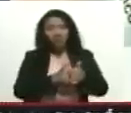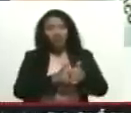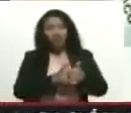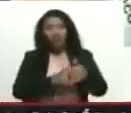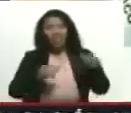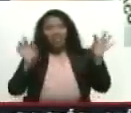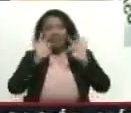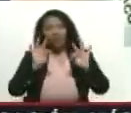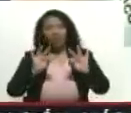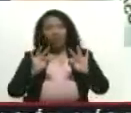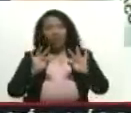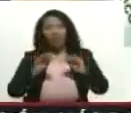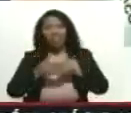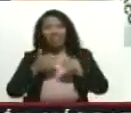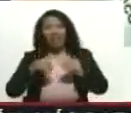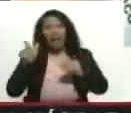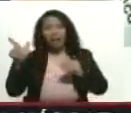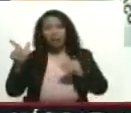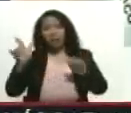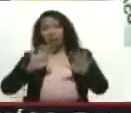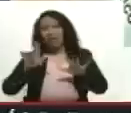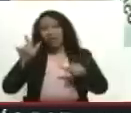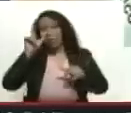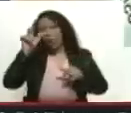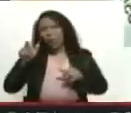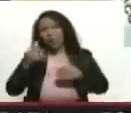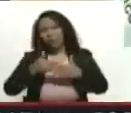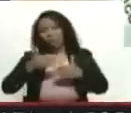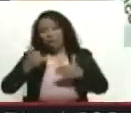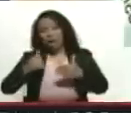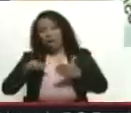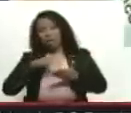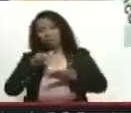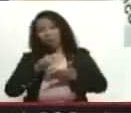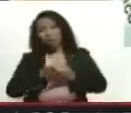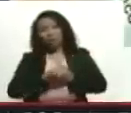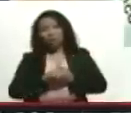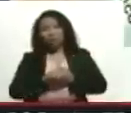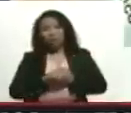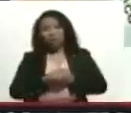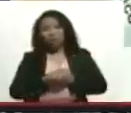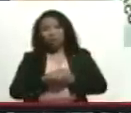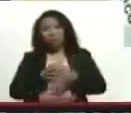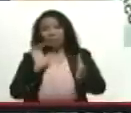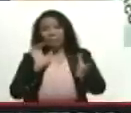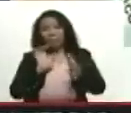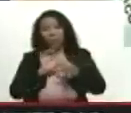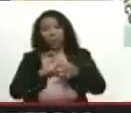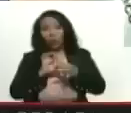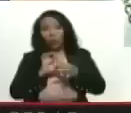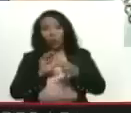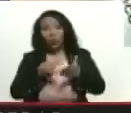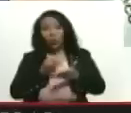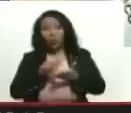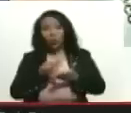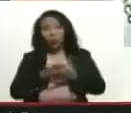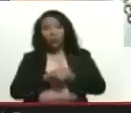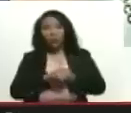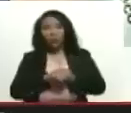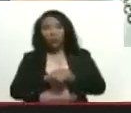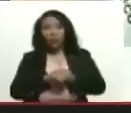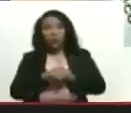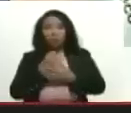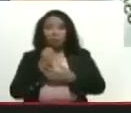manera transnacional, porque estos son ya delincuentes transnacionales, que se alían transnacionalmente.